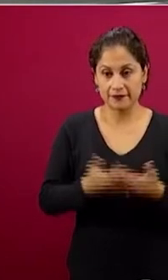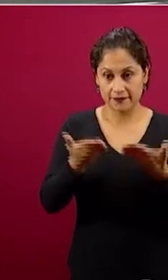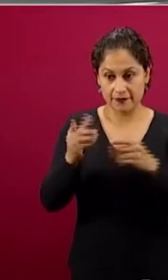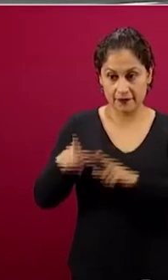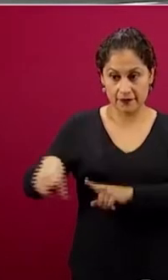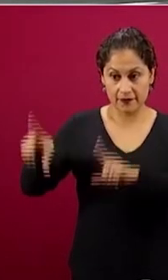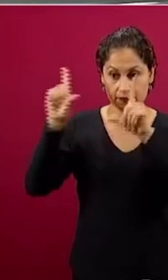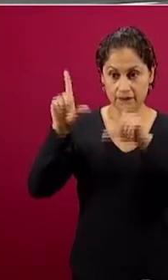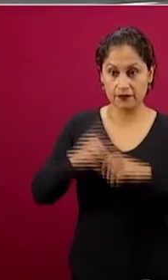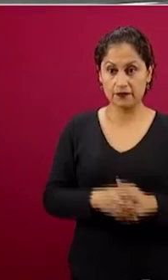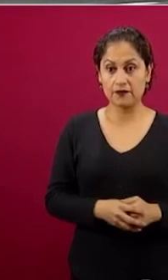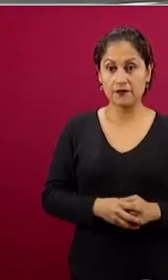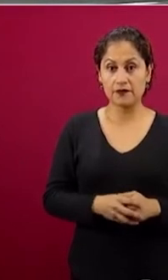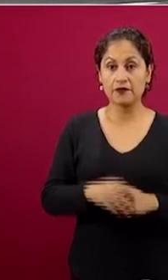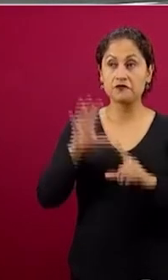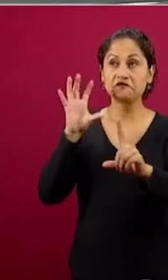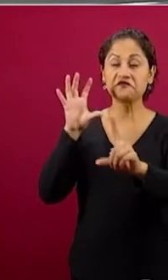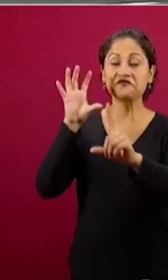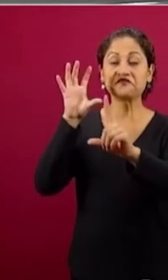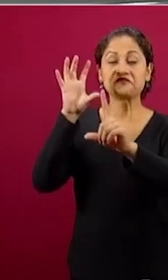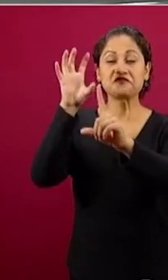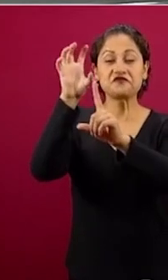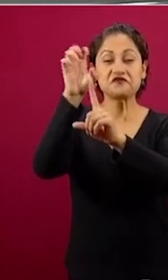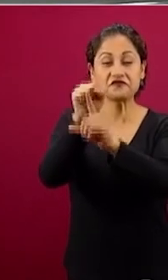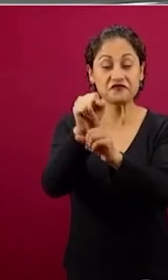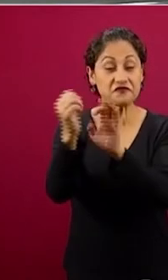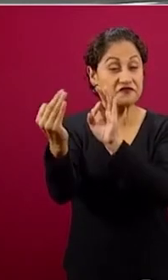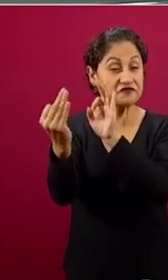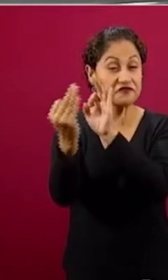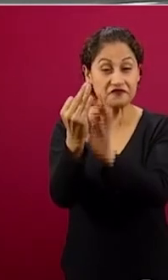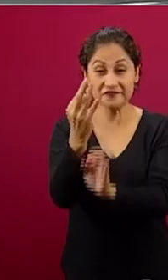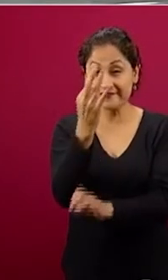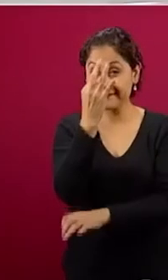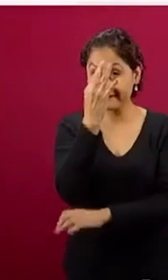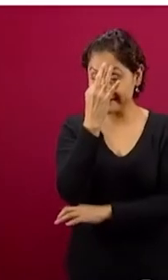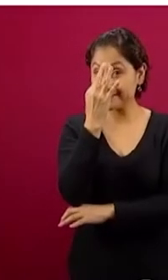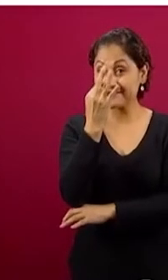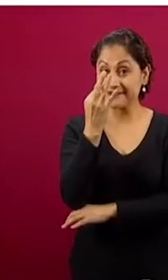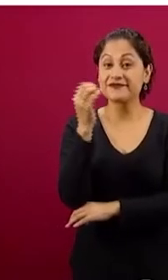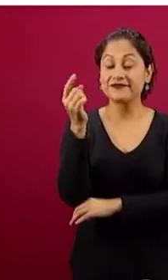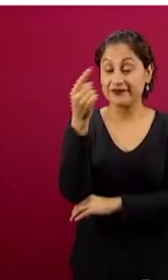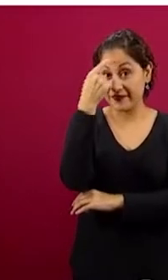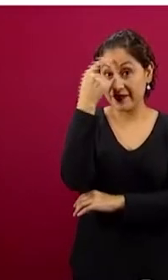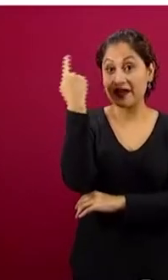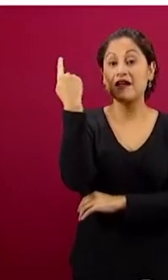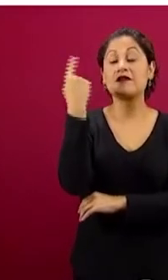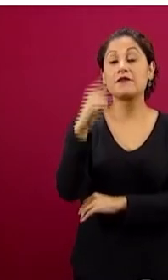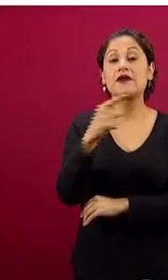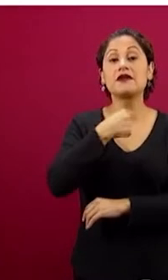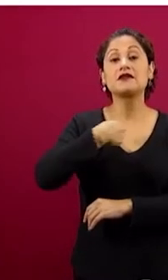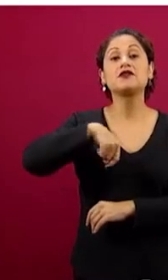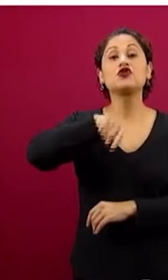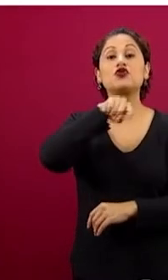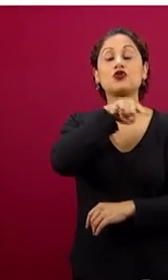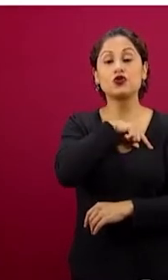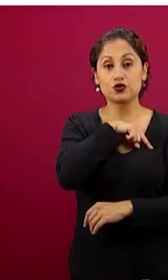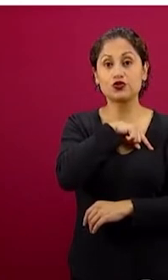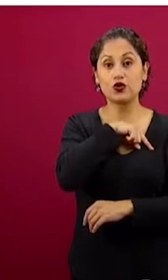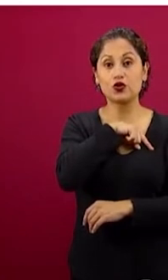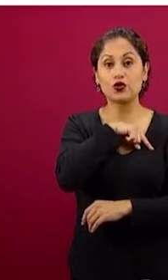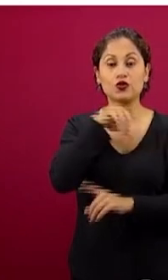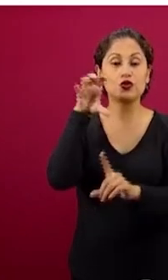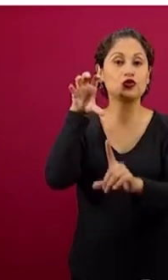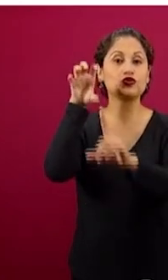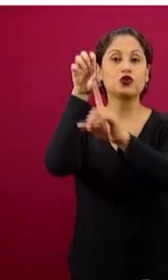ya casi llegamos a la meta, ¿no? Ya falta muy, muy poquitito para que toquemos el punto del millón